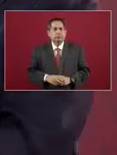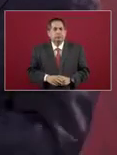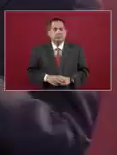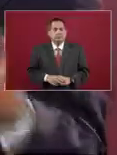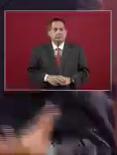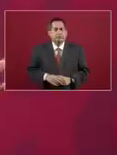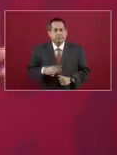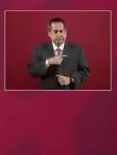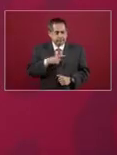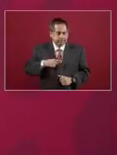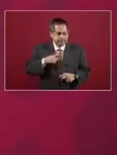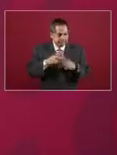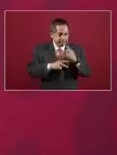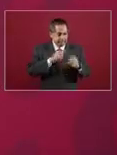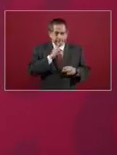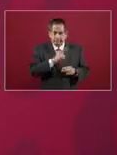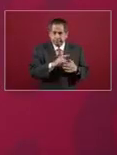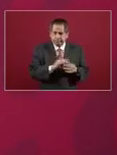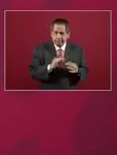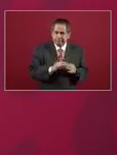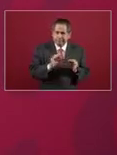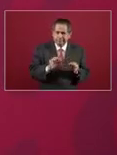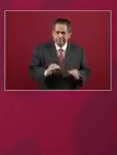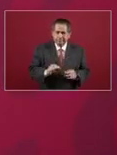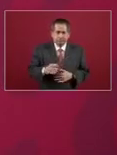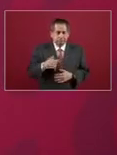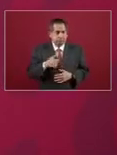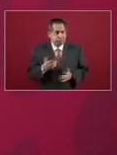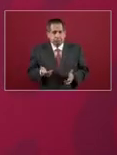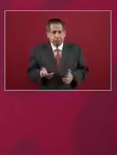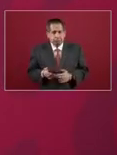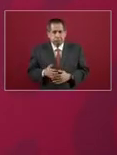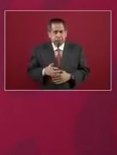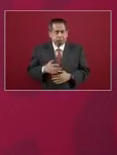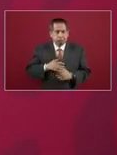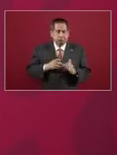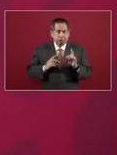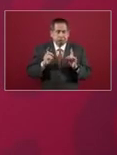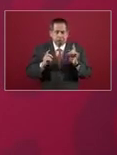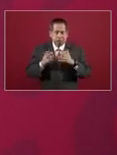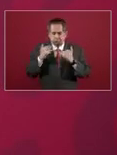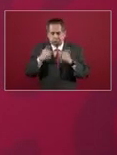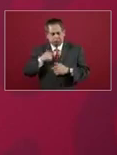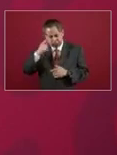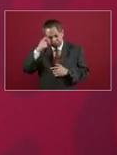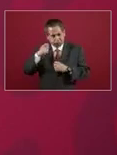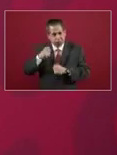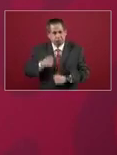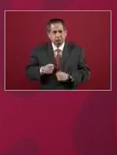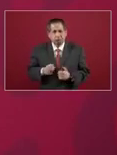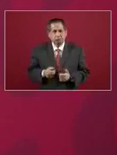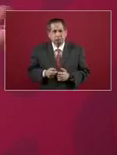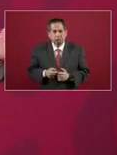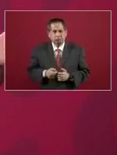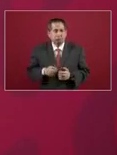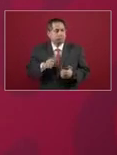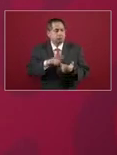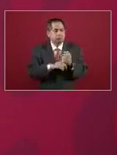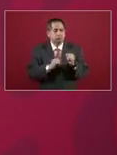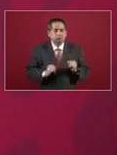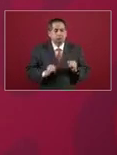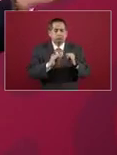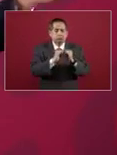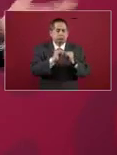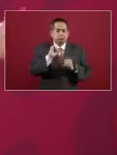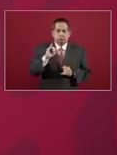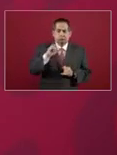hay que ver resultados. Yo no tengo la menor duda de que lo del Instituto de la